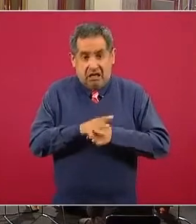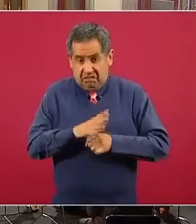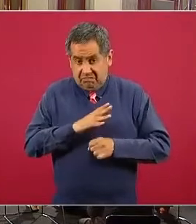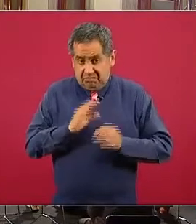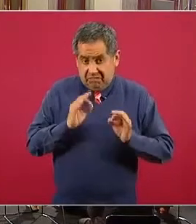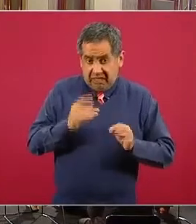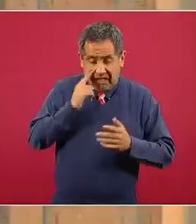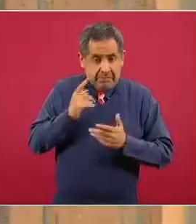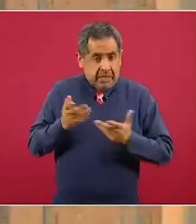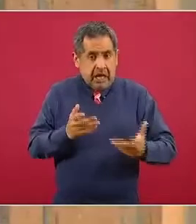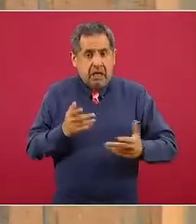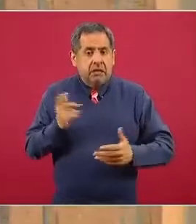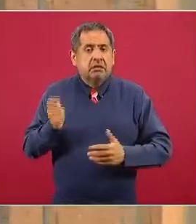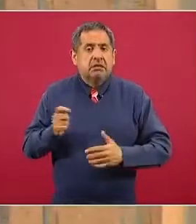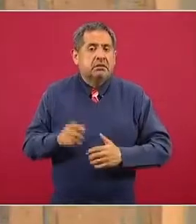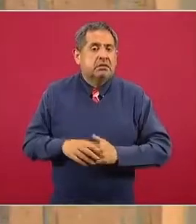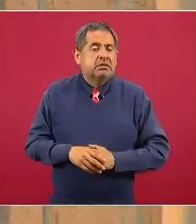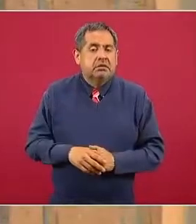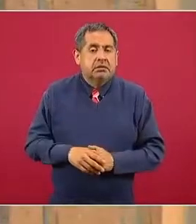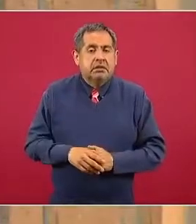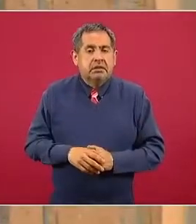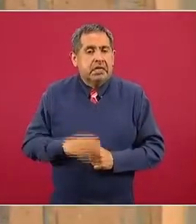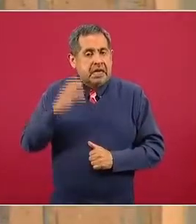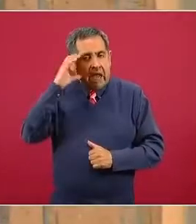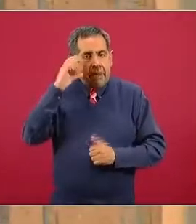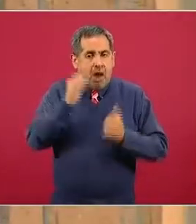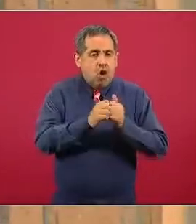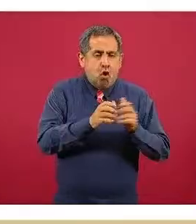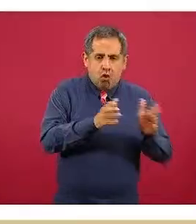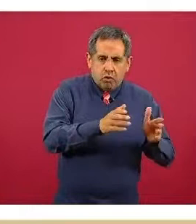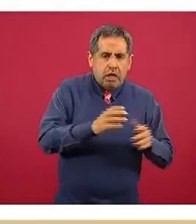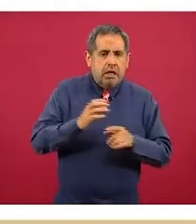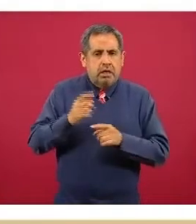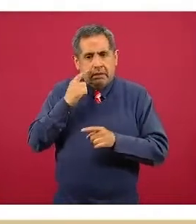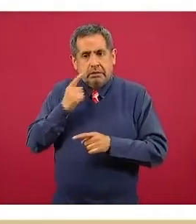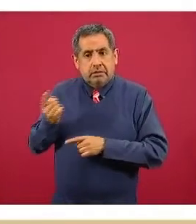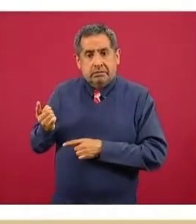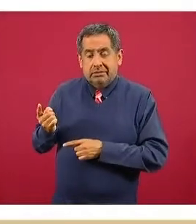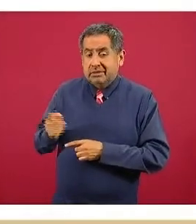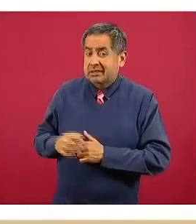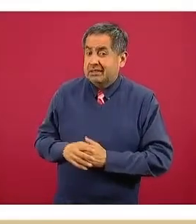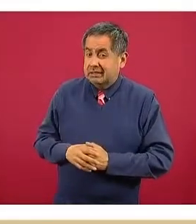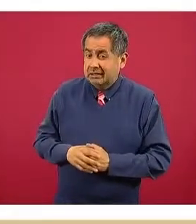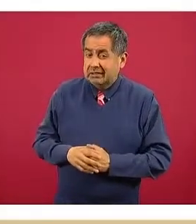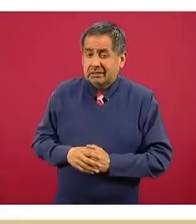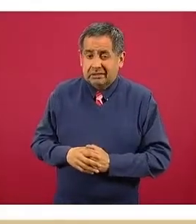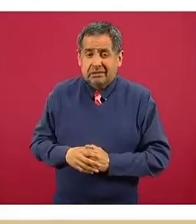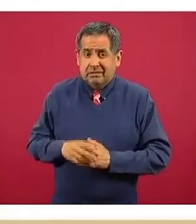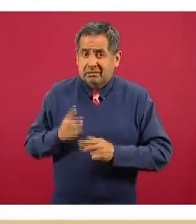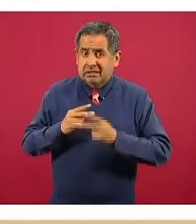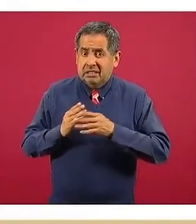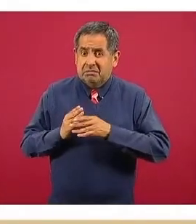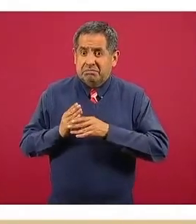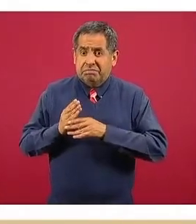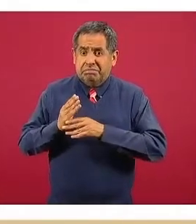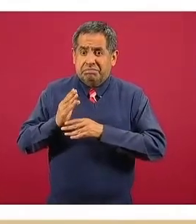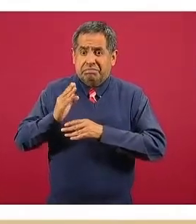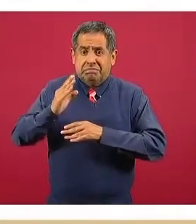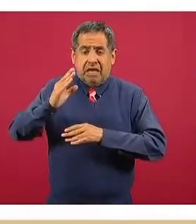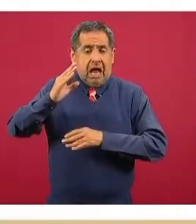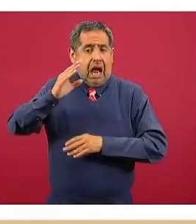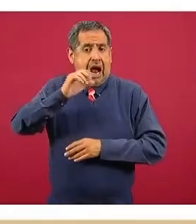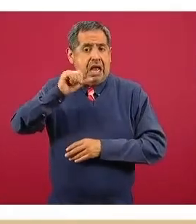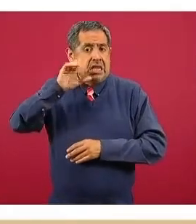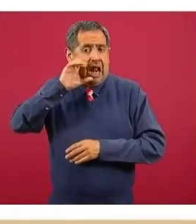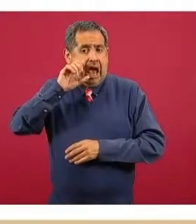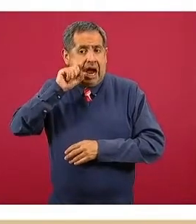las camas generales y las camas con ventilador están actualmente en rangos naranjas. La